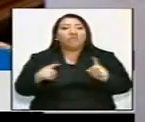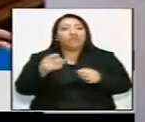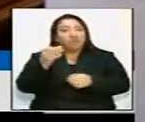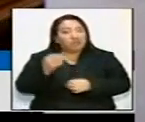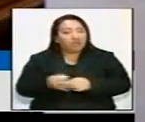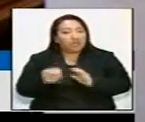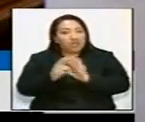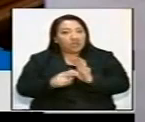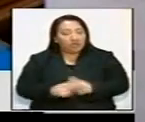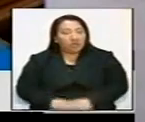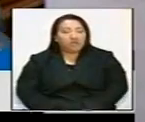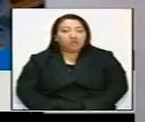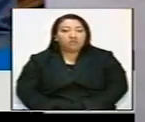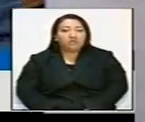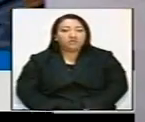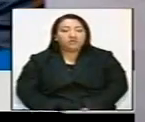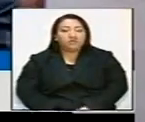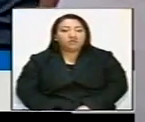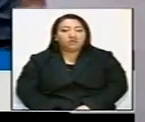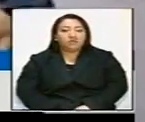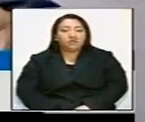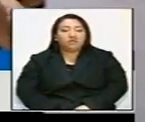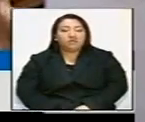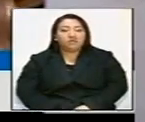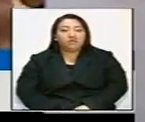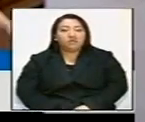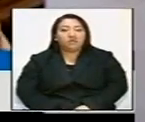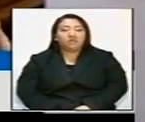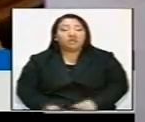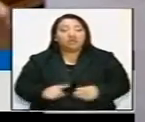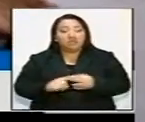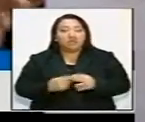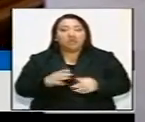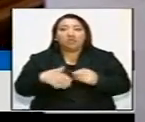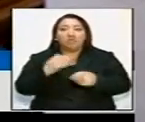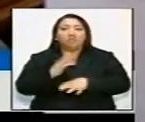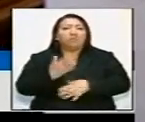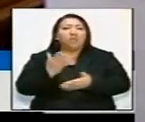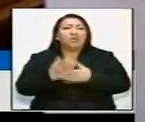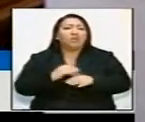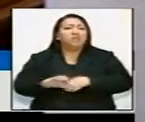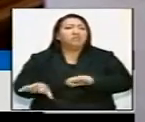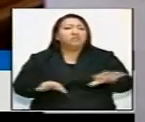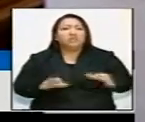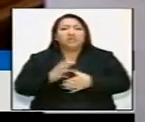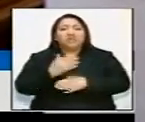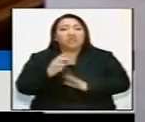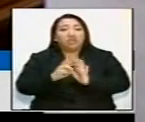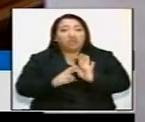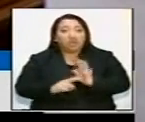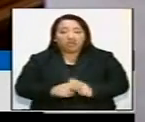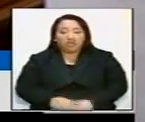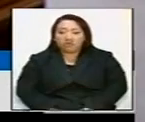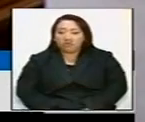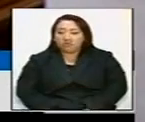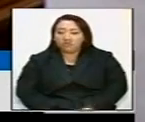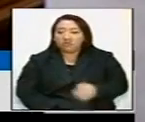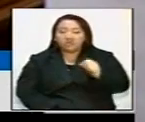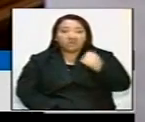realidades regionales y empezar a reducir las disparidades entre las regiones que